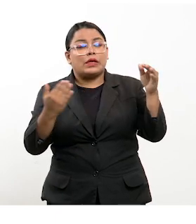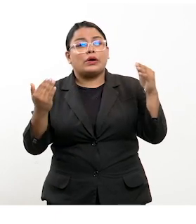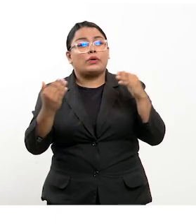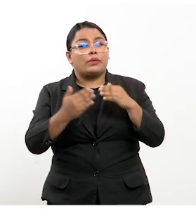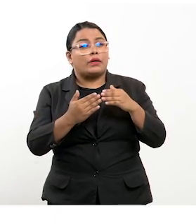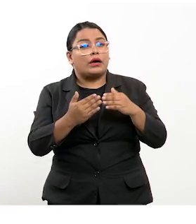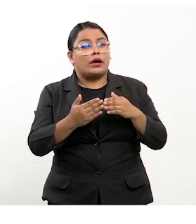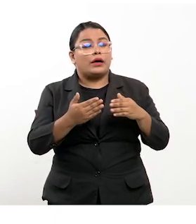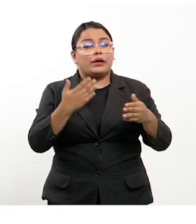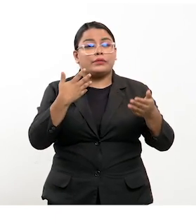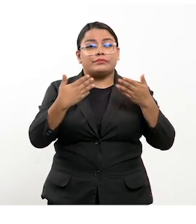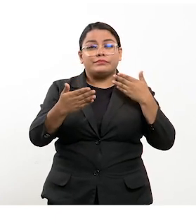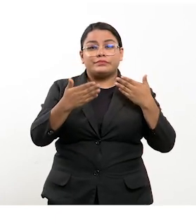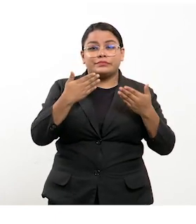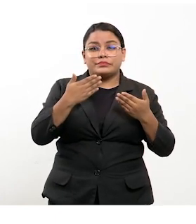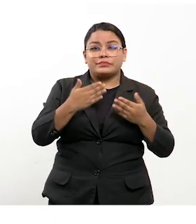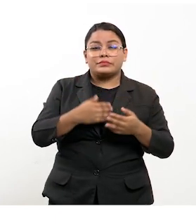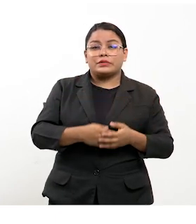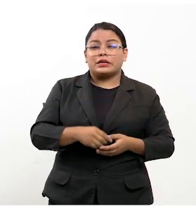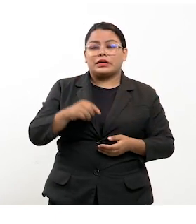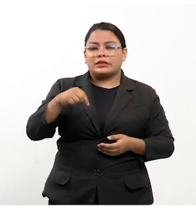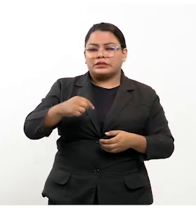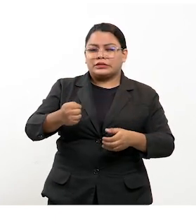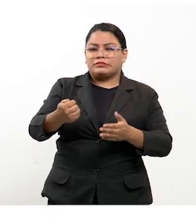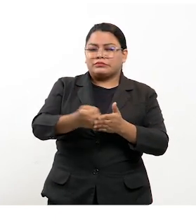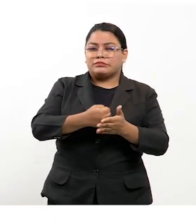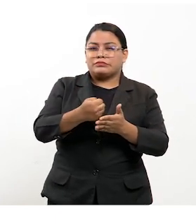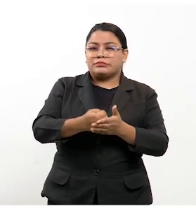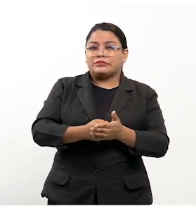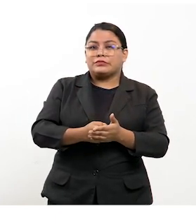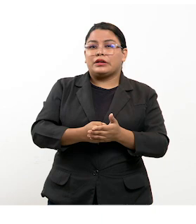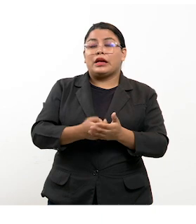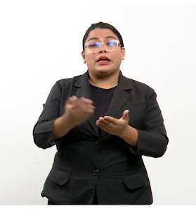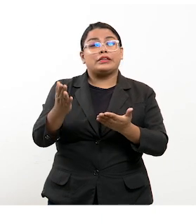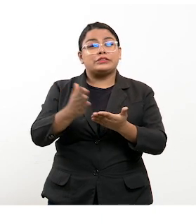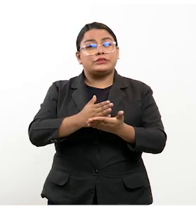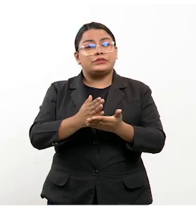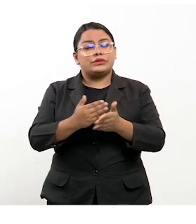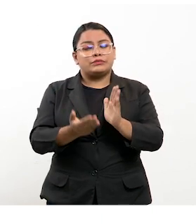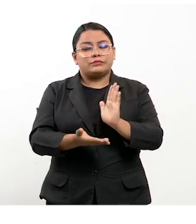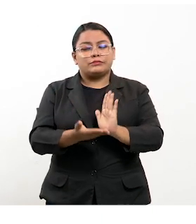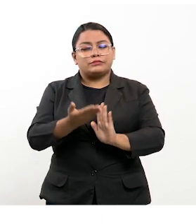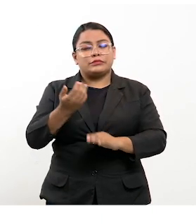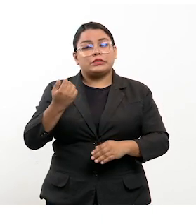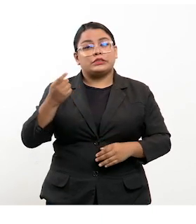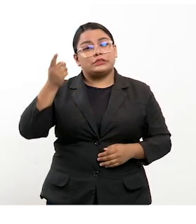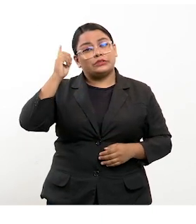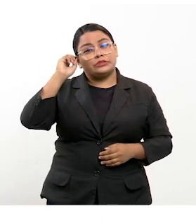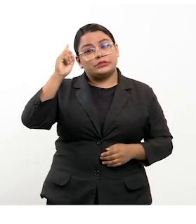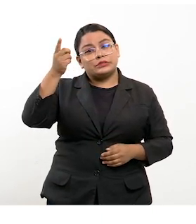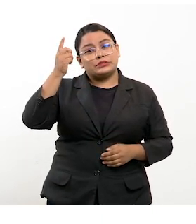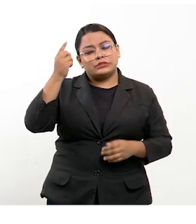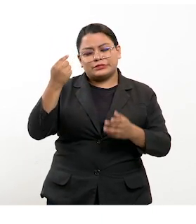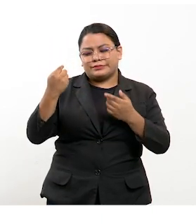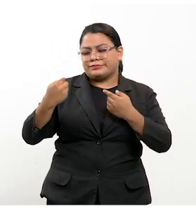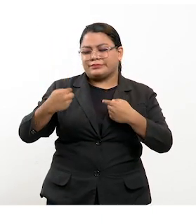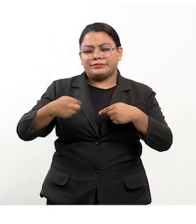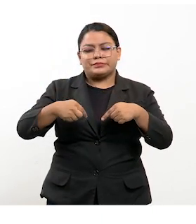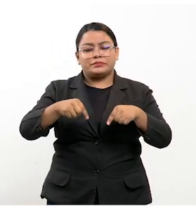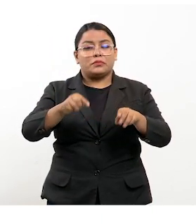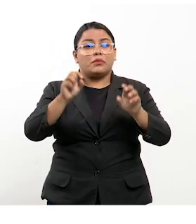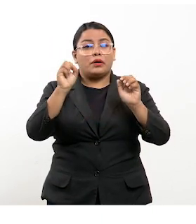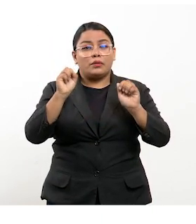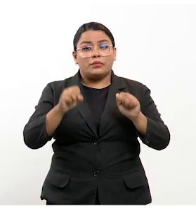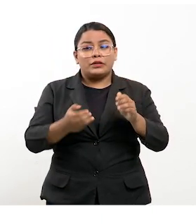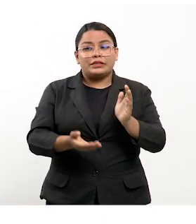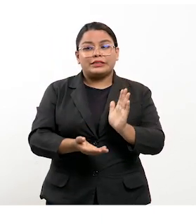también nos indica que este refuerzo académico lo desarrolla el docente de forma continua para